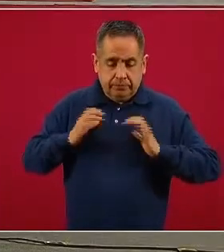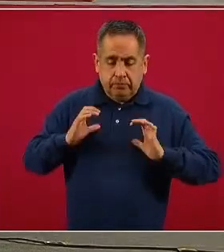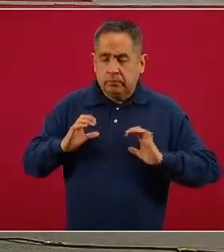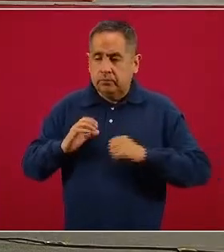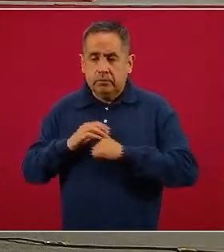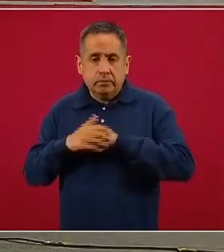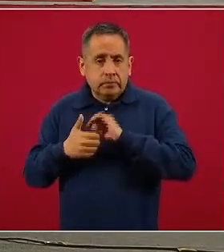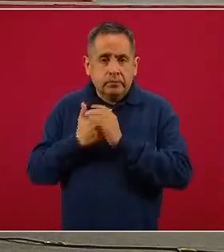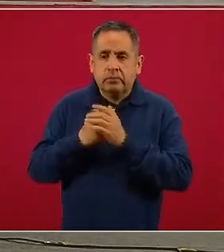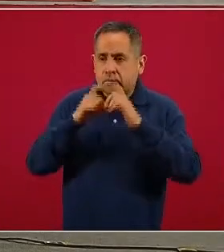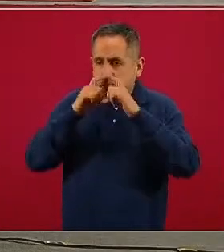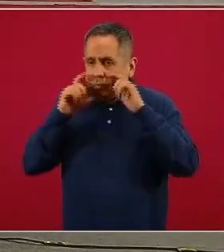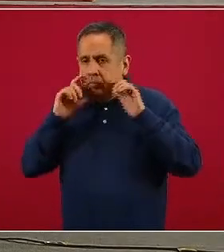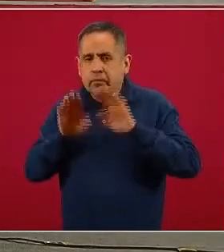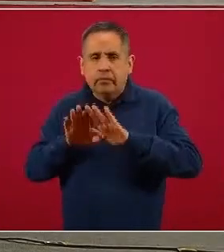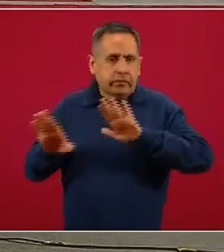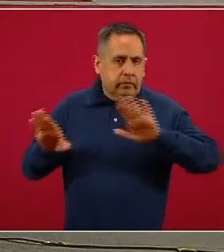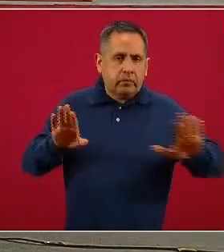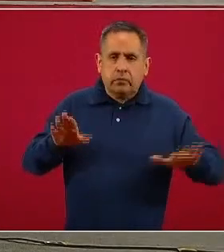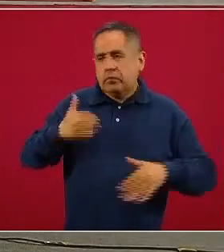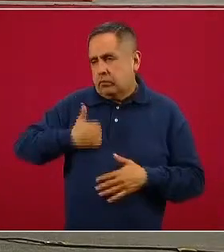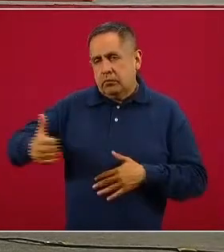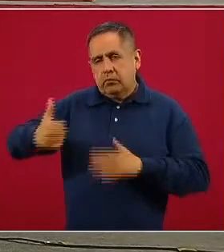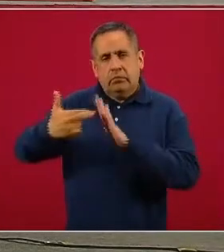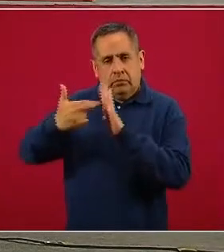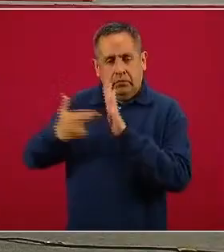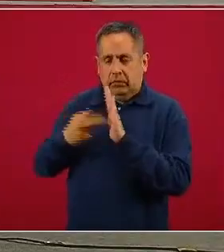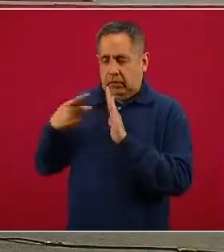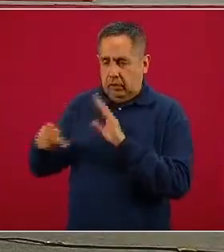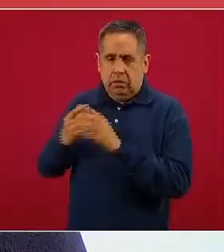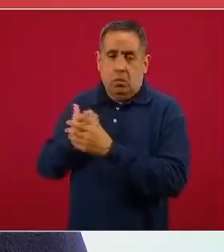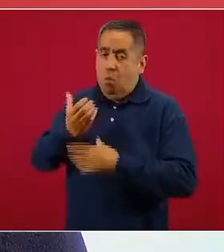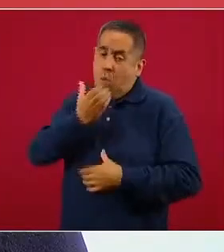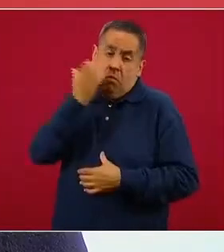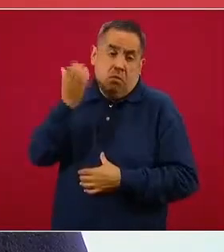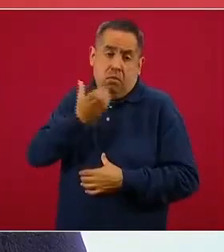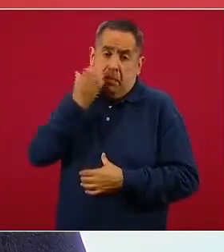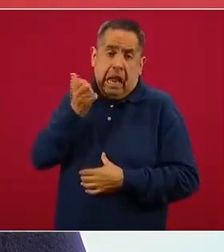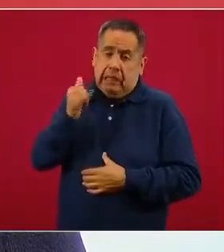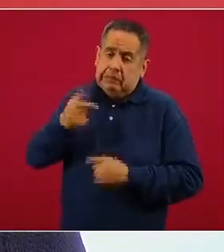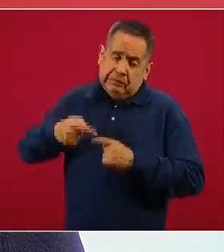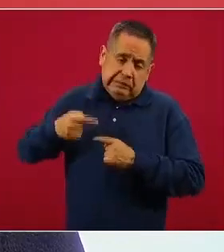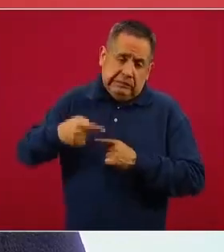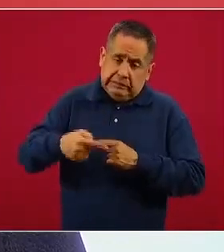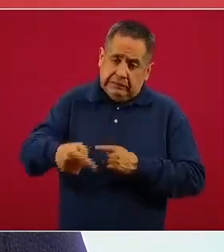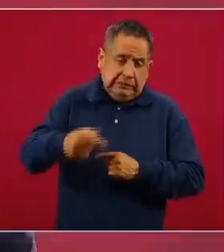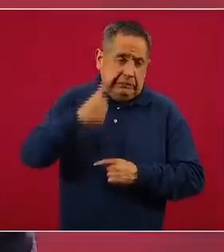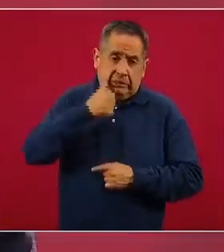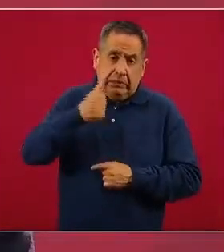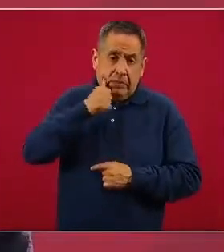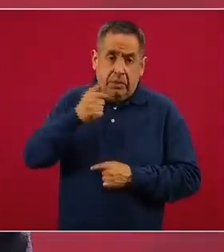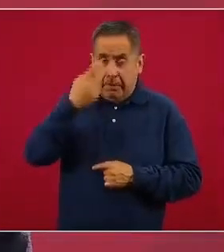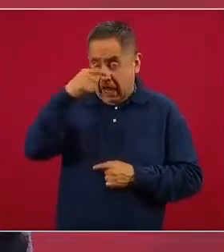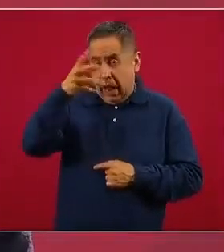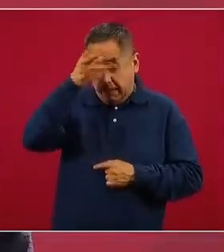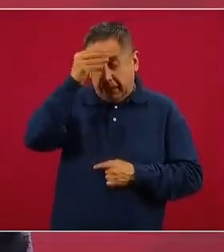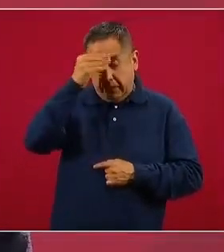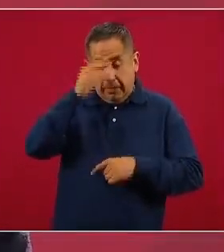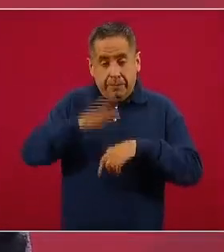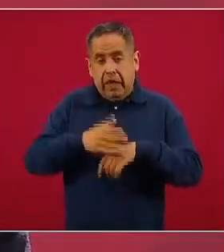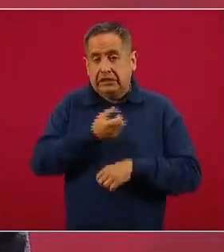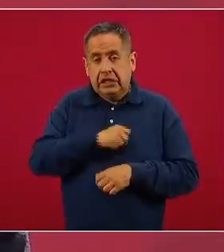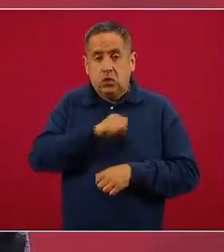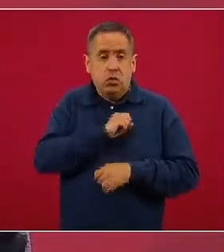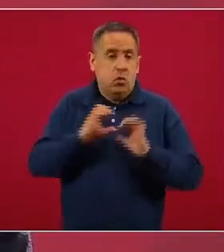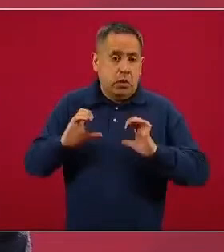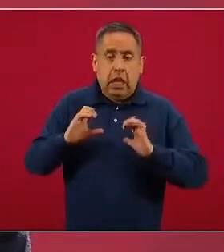uno de nosotros podemos implementar como un nuevo hábito, un hábito saludable que nos va a ayudar a prevenir